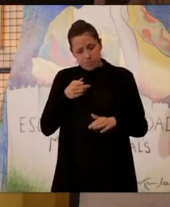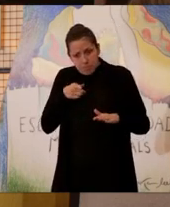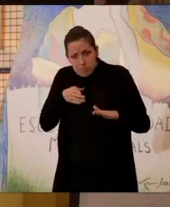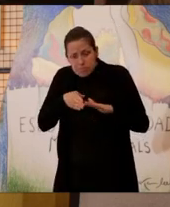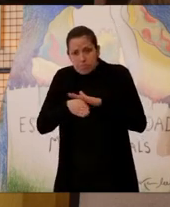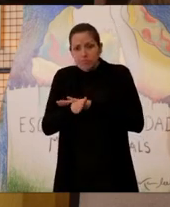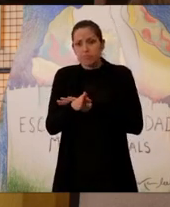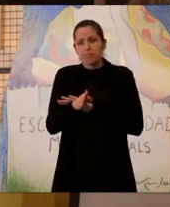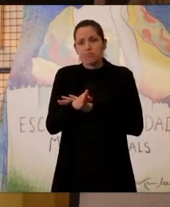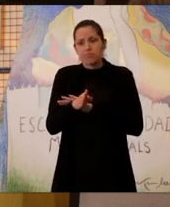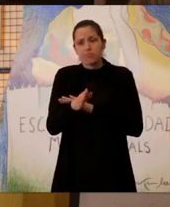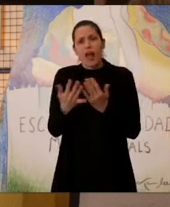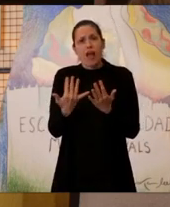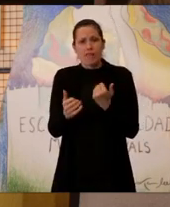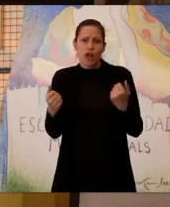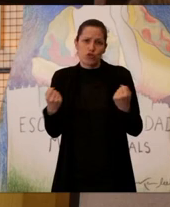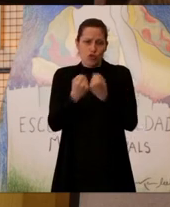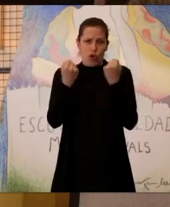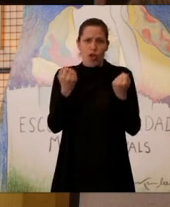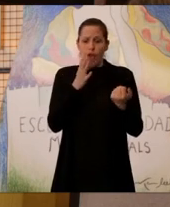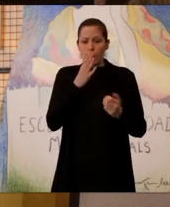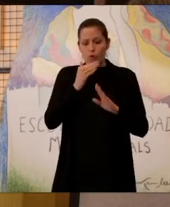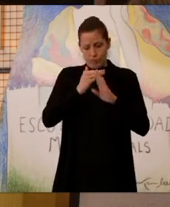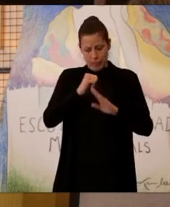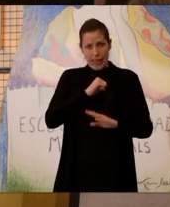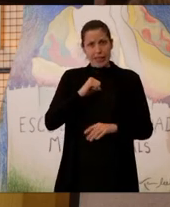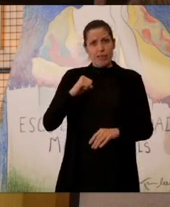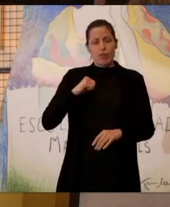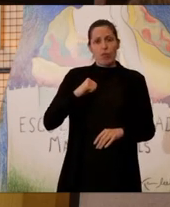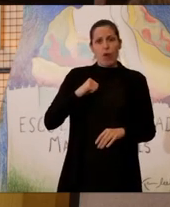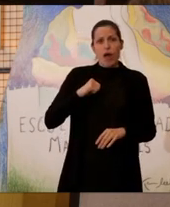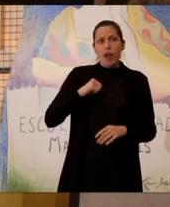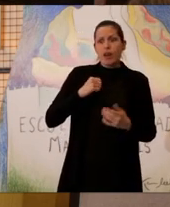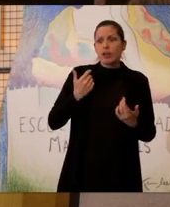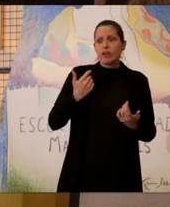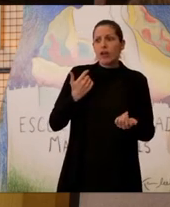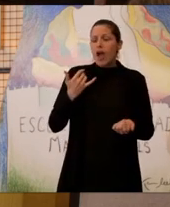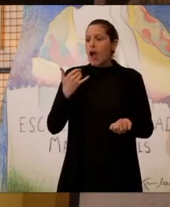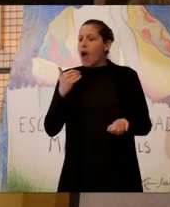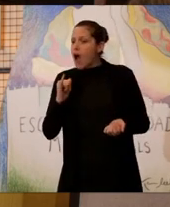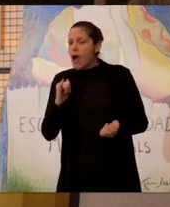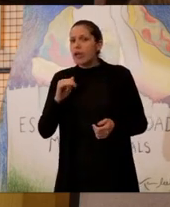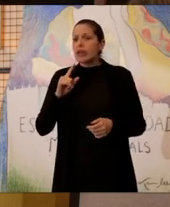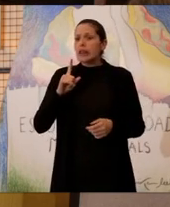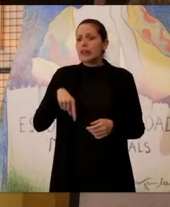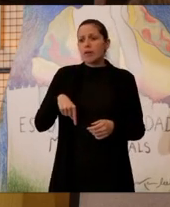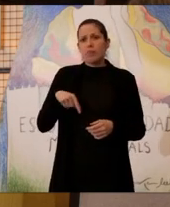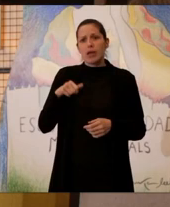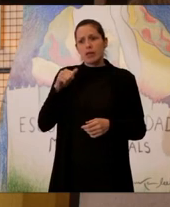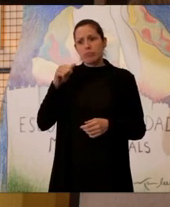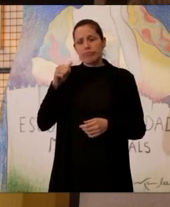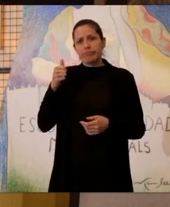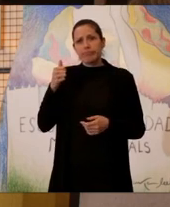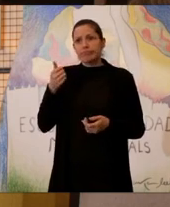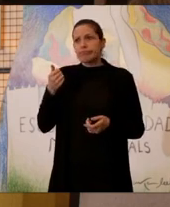Porque a nivel individual no se tiene en cuenta que tú estás sosteniendo también la reproducción al